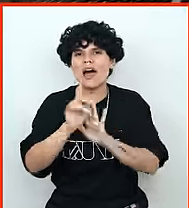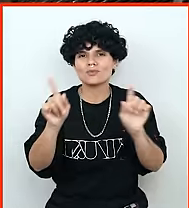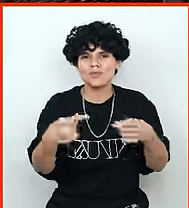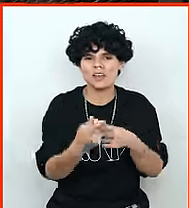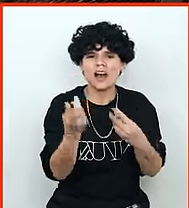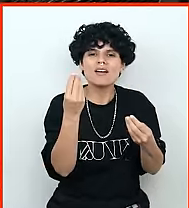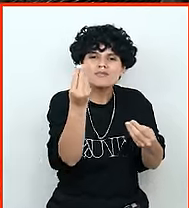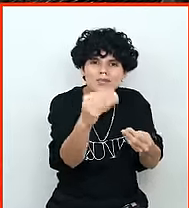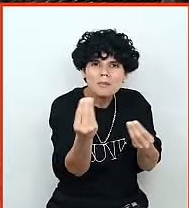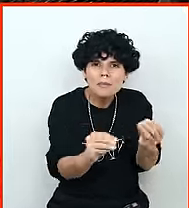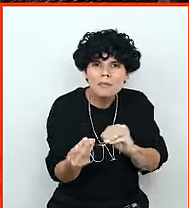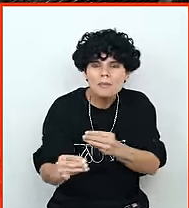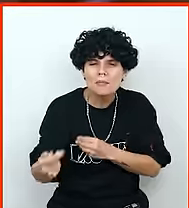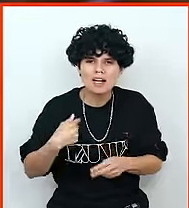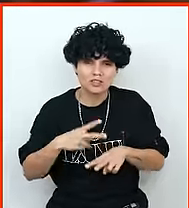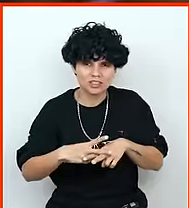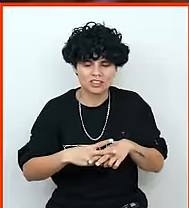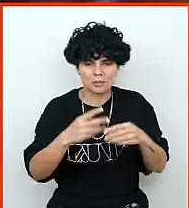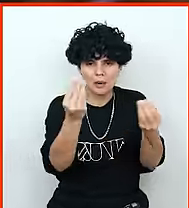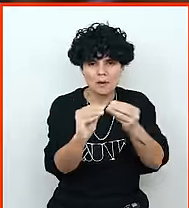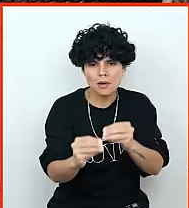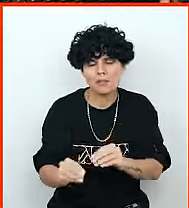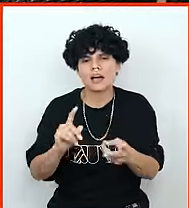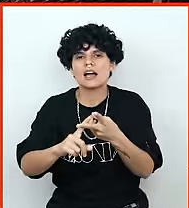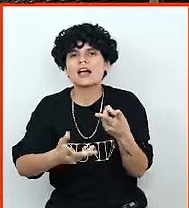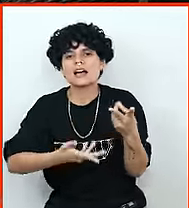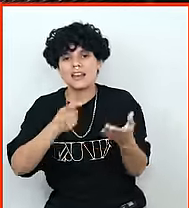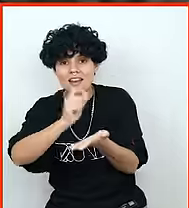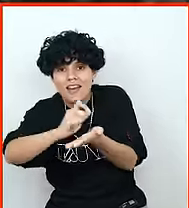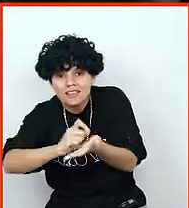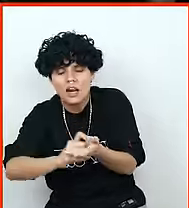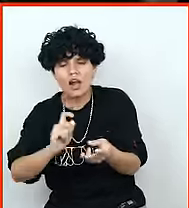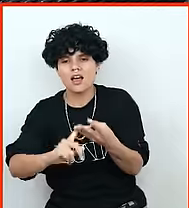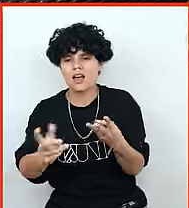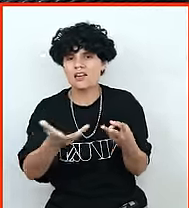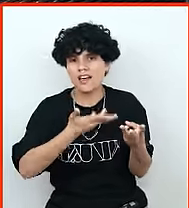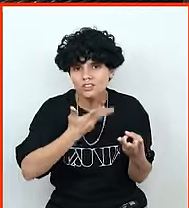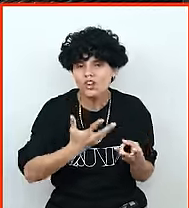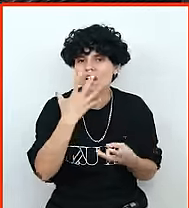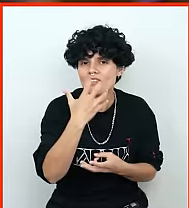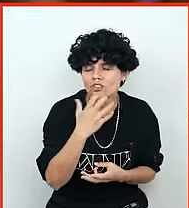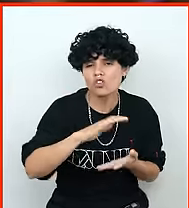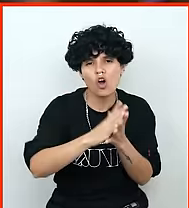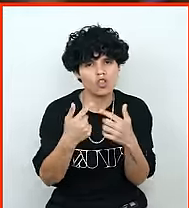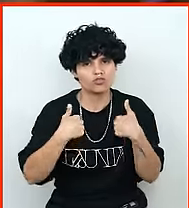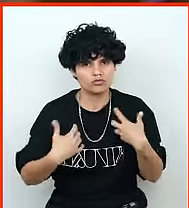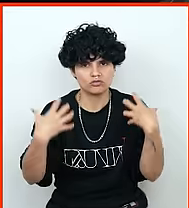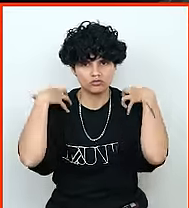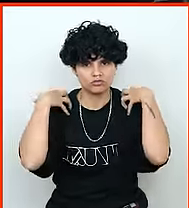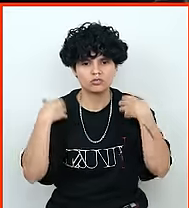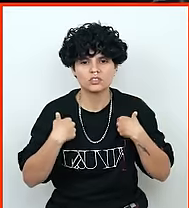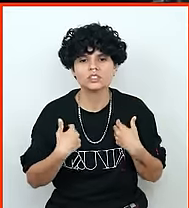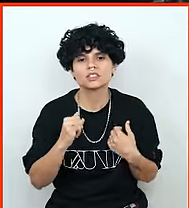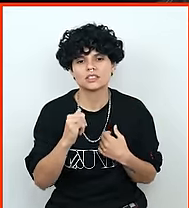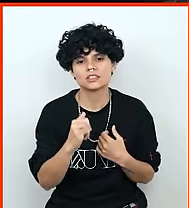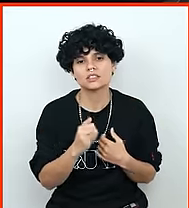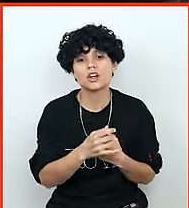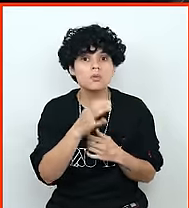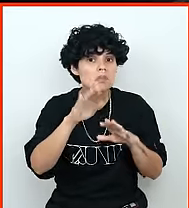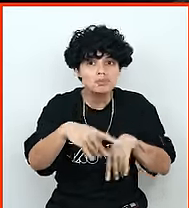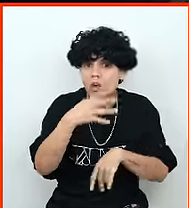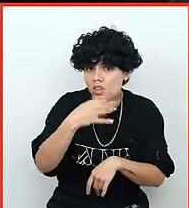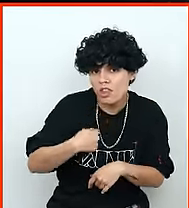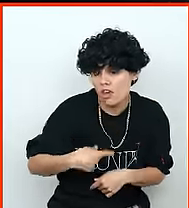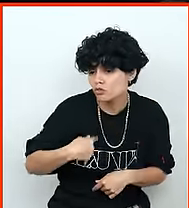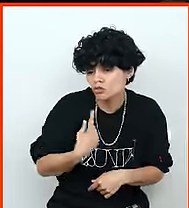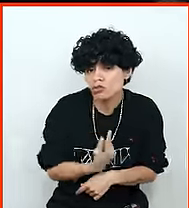de los beats. Me hago las pistas, entonces por eso es un doble trabajo hacer las pistas. Pistas, letras, grabación, todo pasa por mí. Igual que llegan los programas.